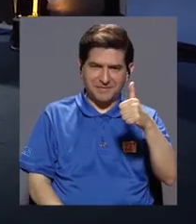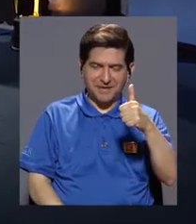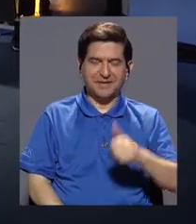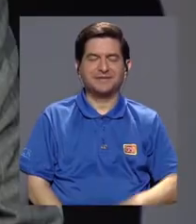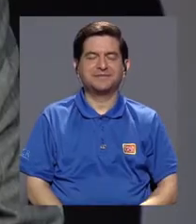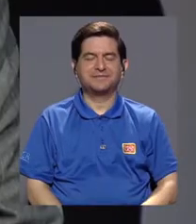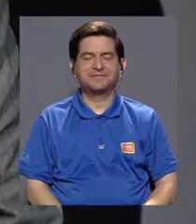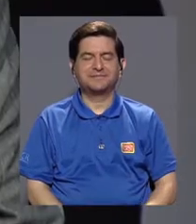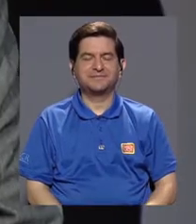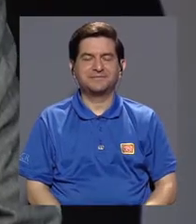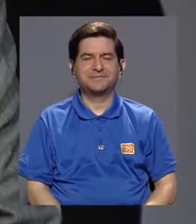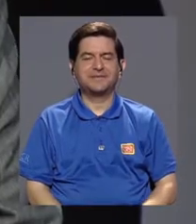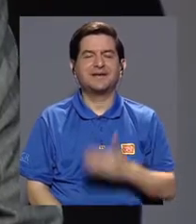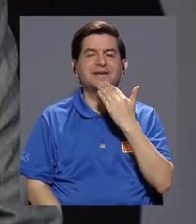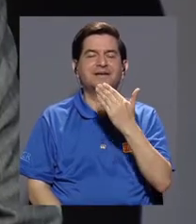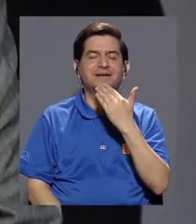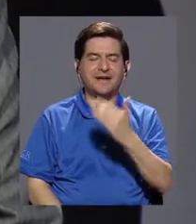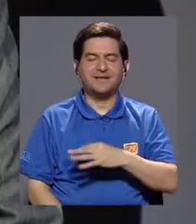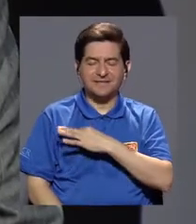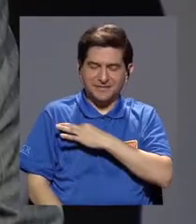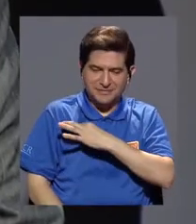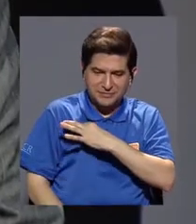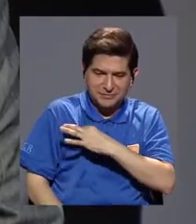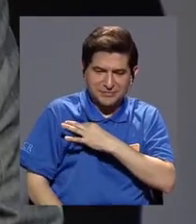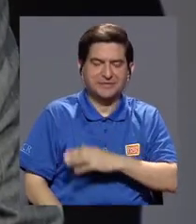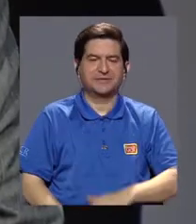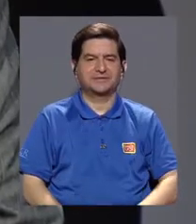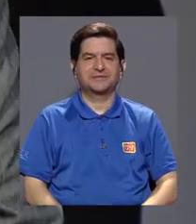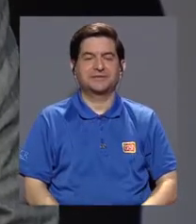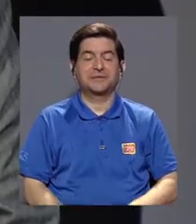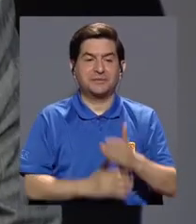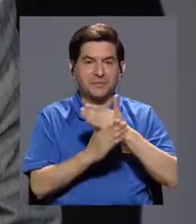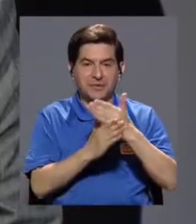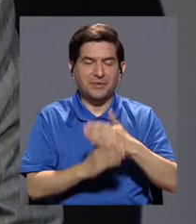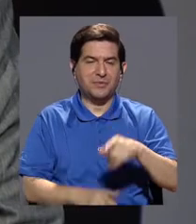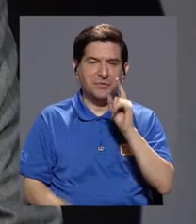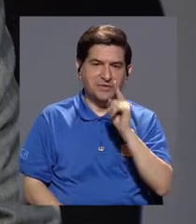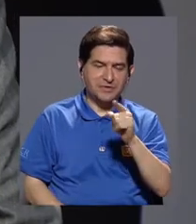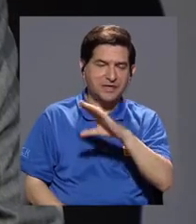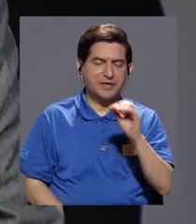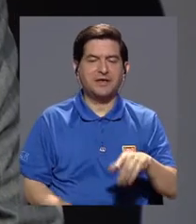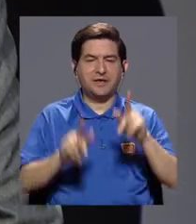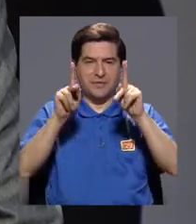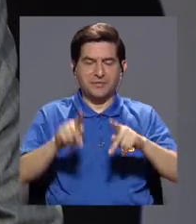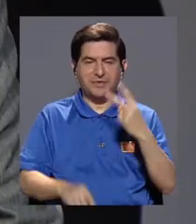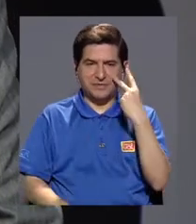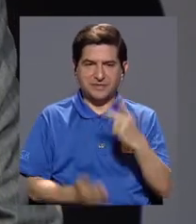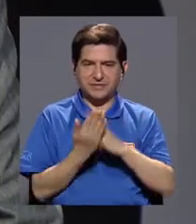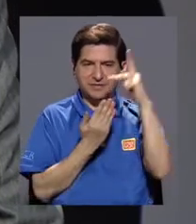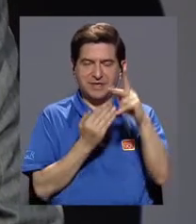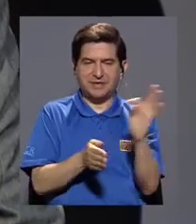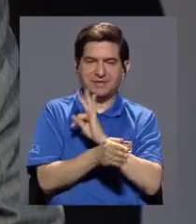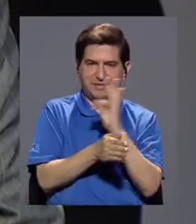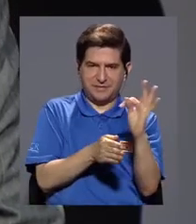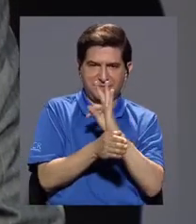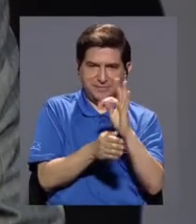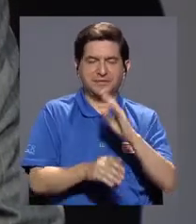muy buenas, Marlon, gracias por la invitación a compartir con vos y con los amigos, las amigas televidentes,